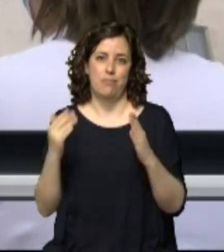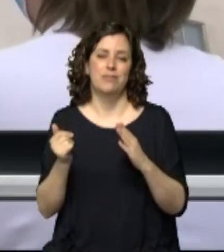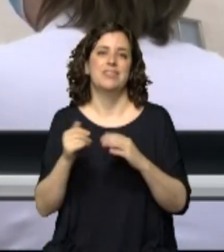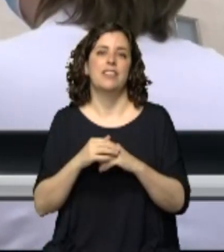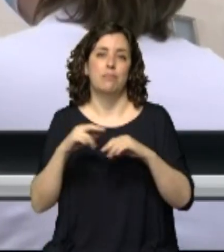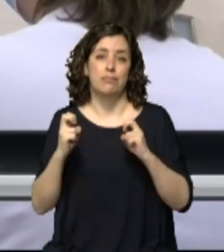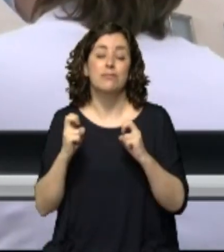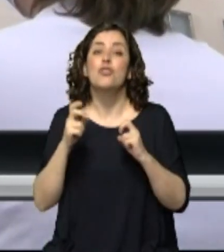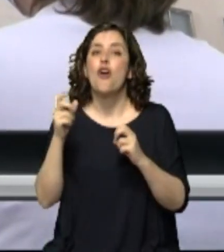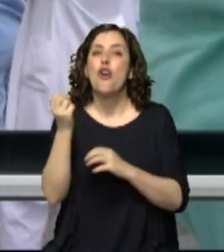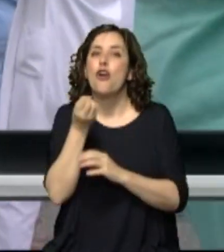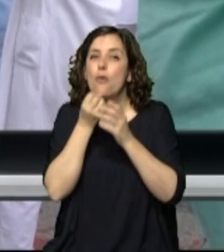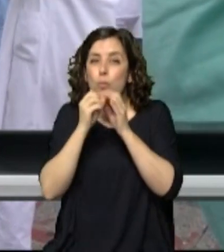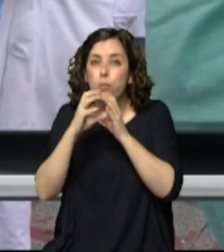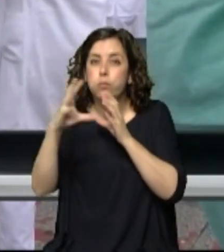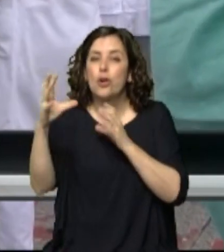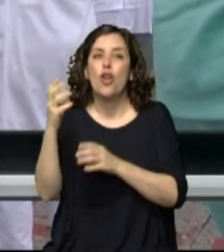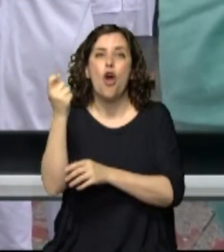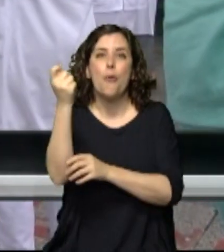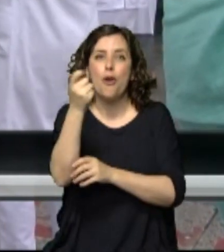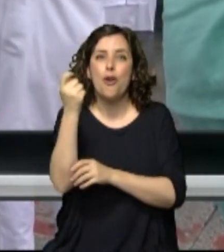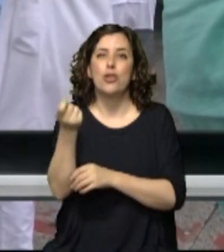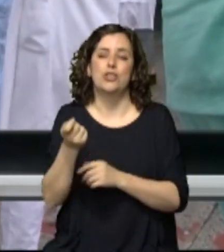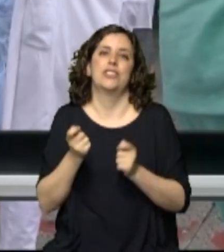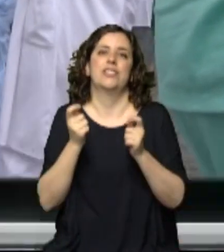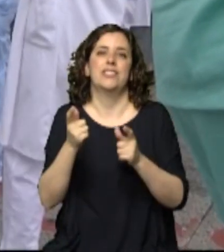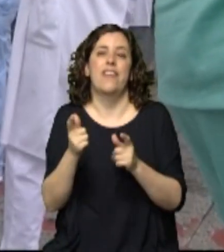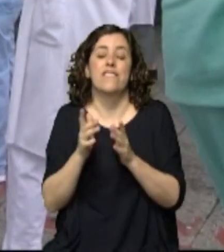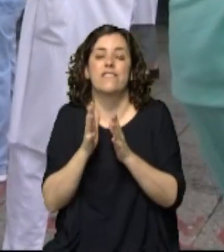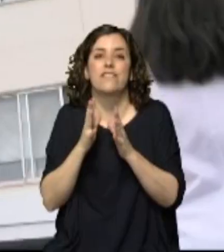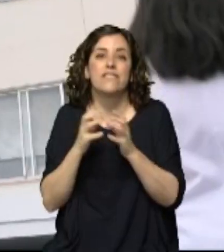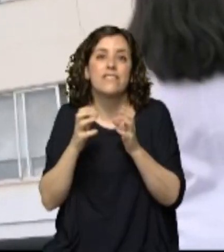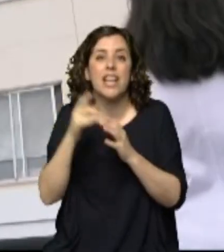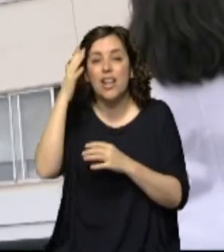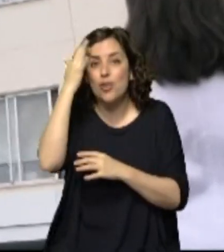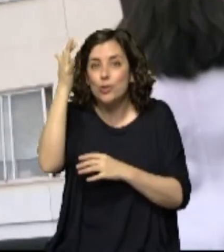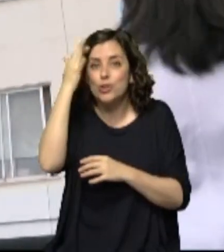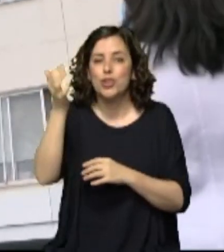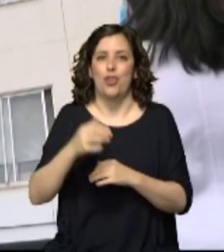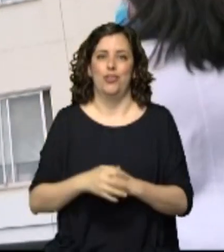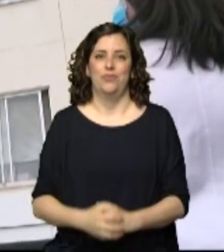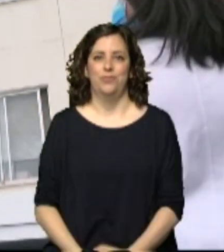Navarra. Globos y los mejores deseos en un acto que ha organizado la asociación Sembrando Ilusiones.